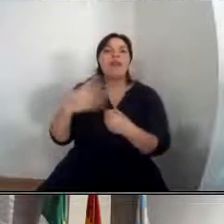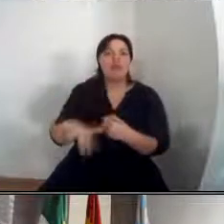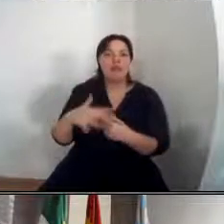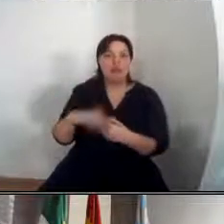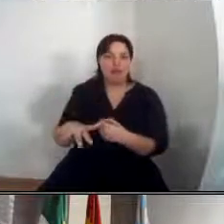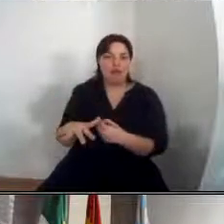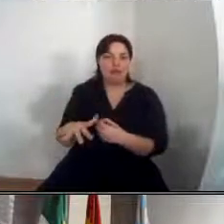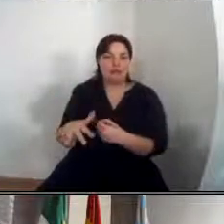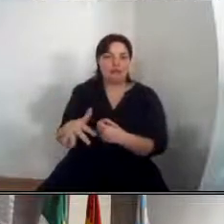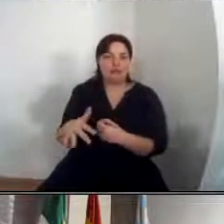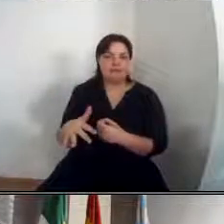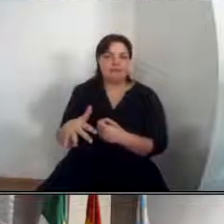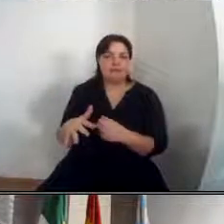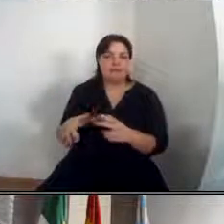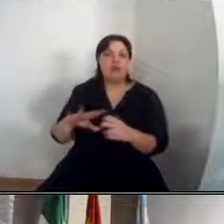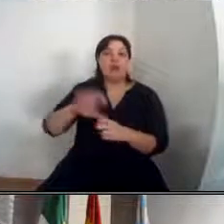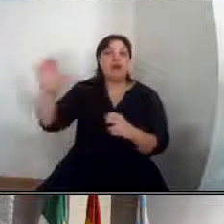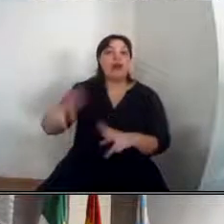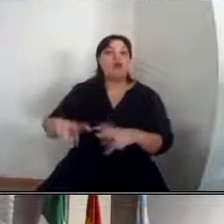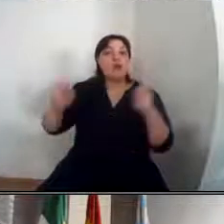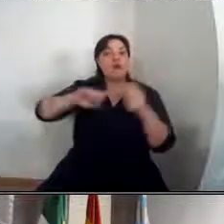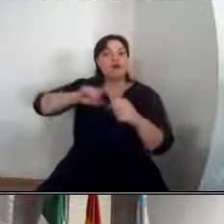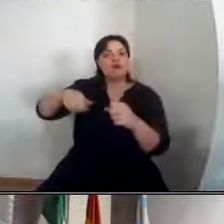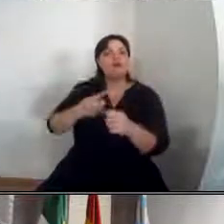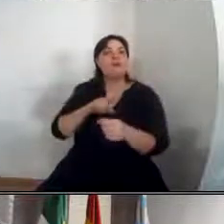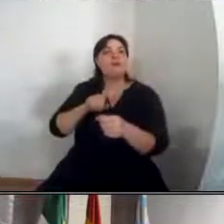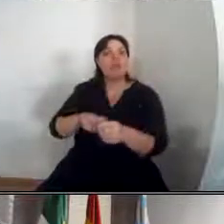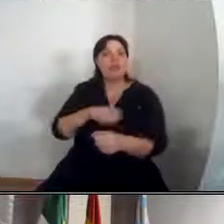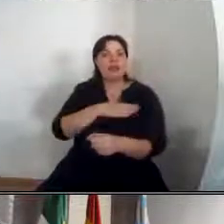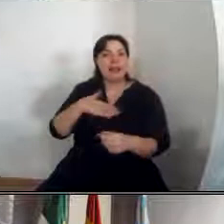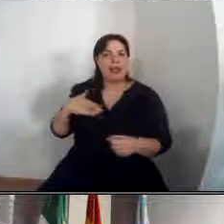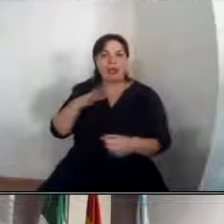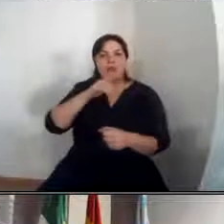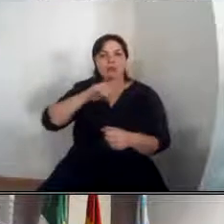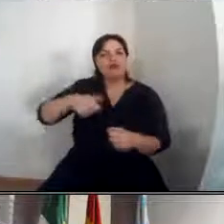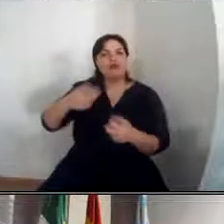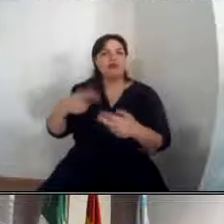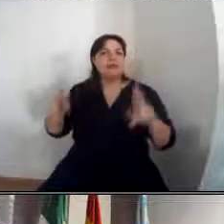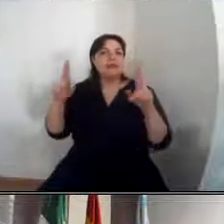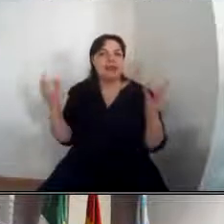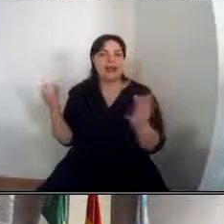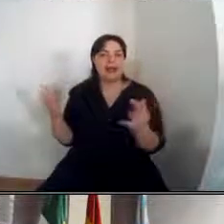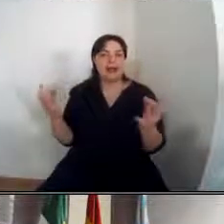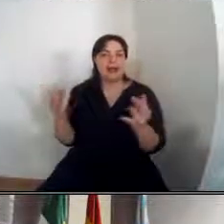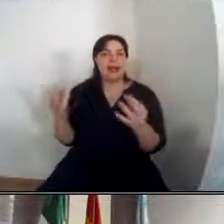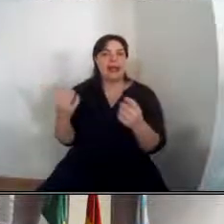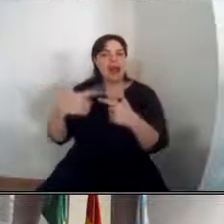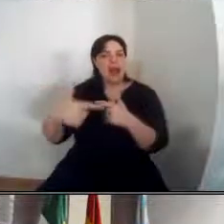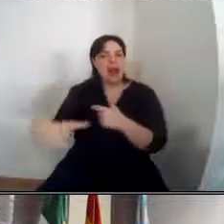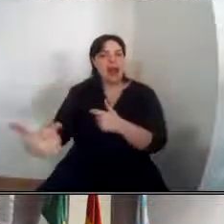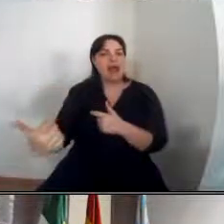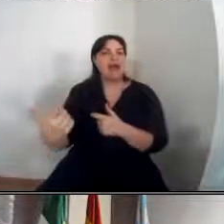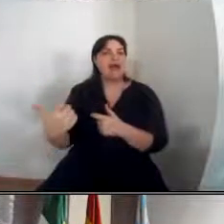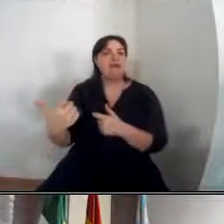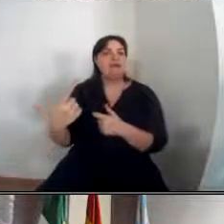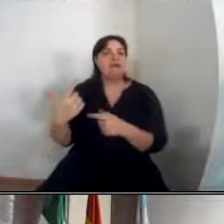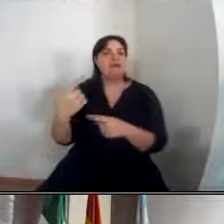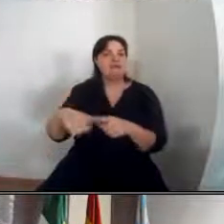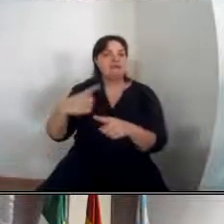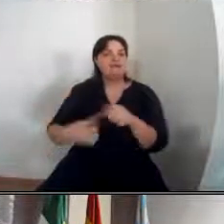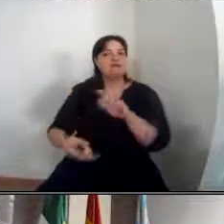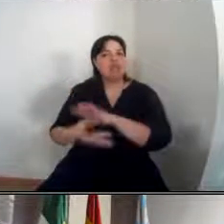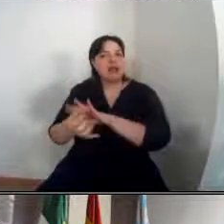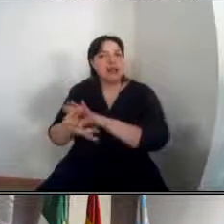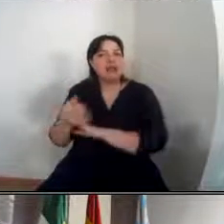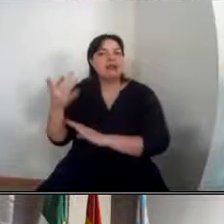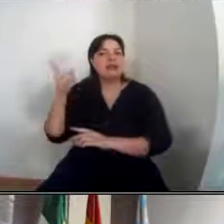construcción de esta nueva Europa que deseamos que sea larga, fructífera y próspera para